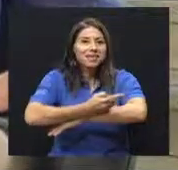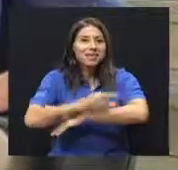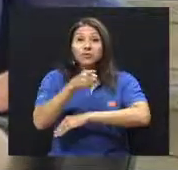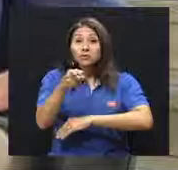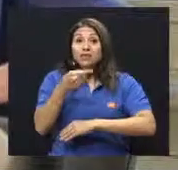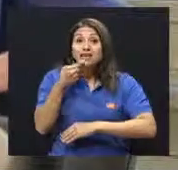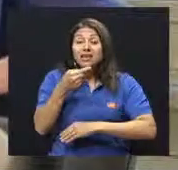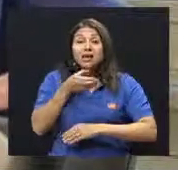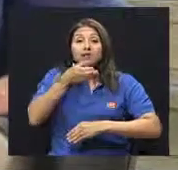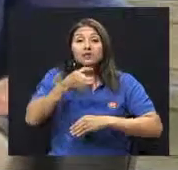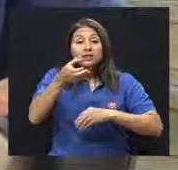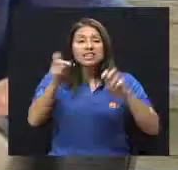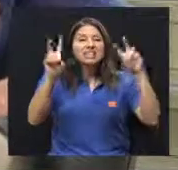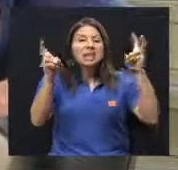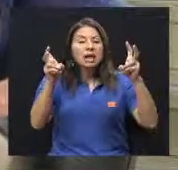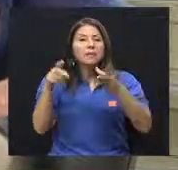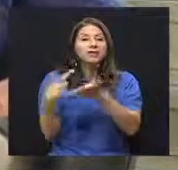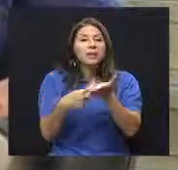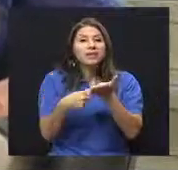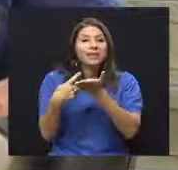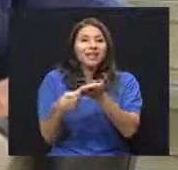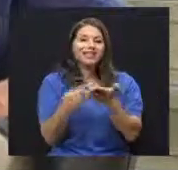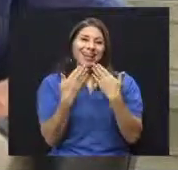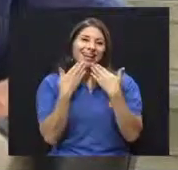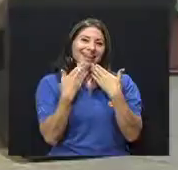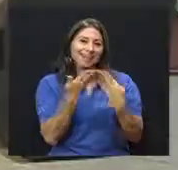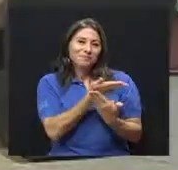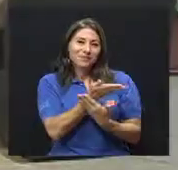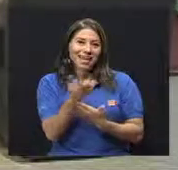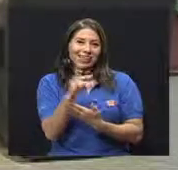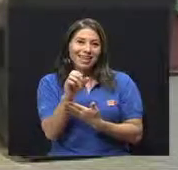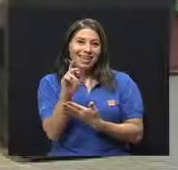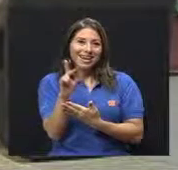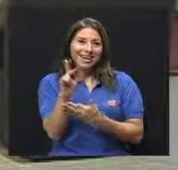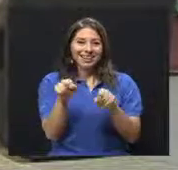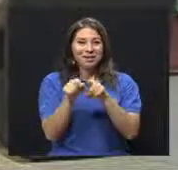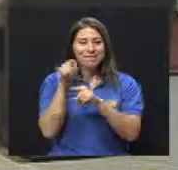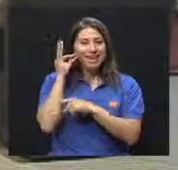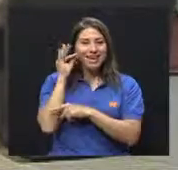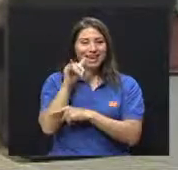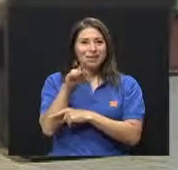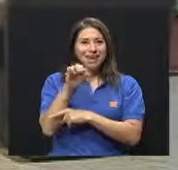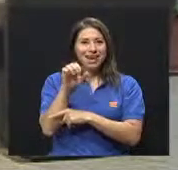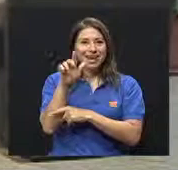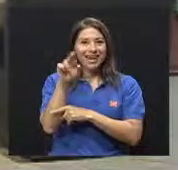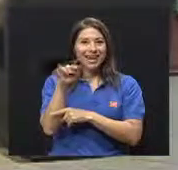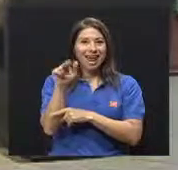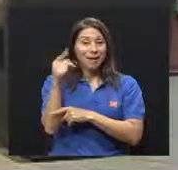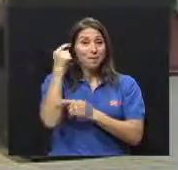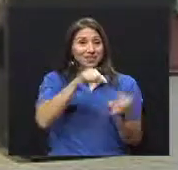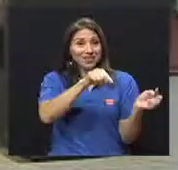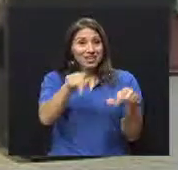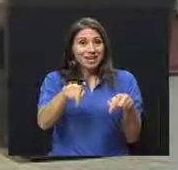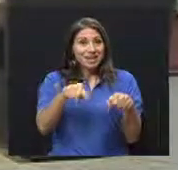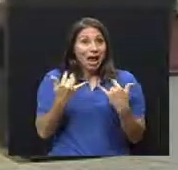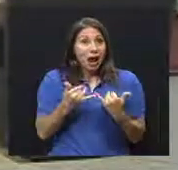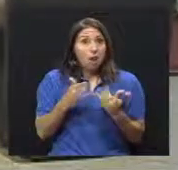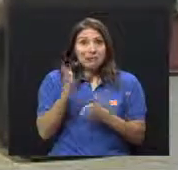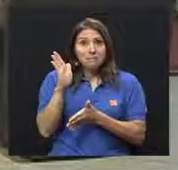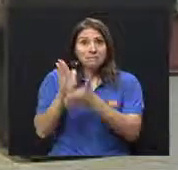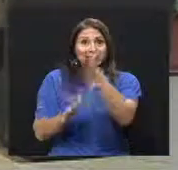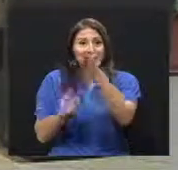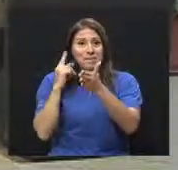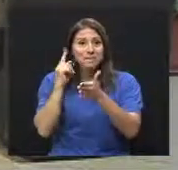temas, comentarios, y por supuesto que les agradecemos mucho a Jimena y a Derek por estar aquí, sacar su tiempo. Ahora se van soplados, ¿verdad? También hacer